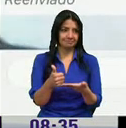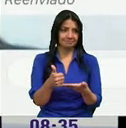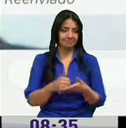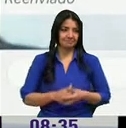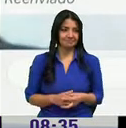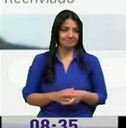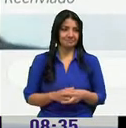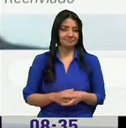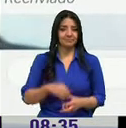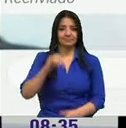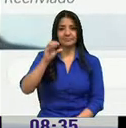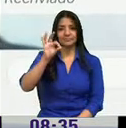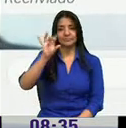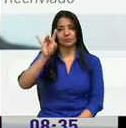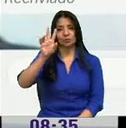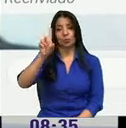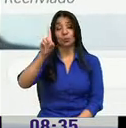mano.